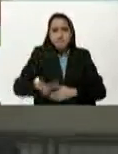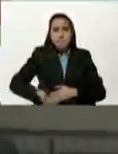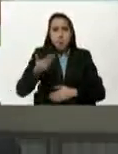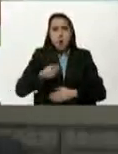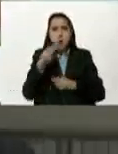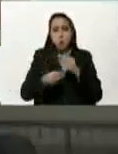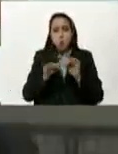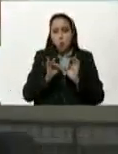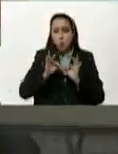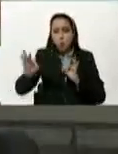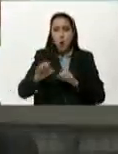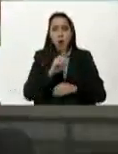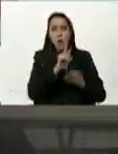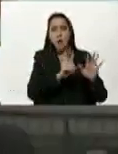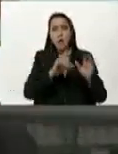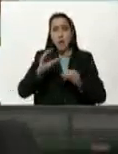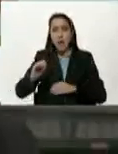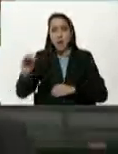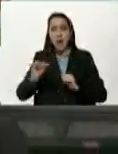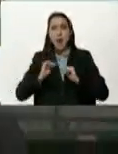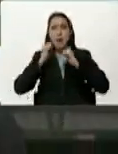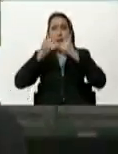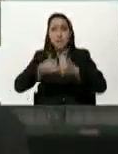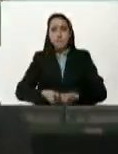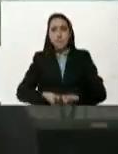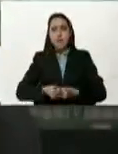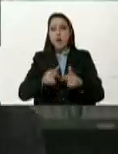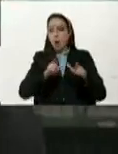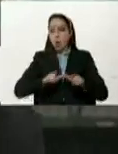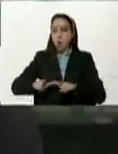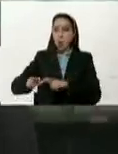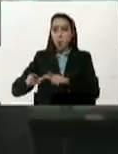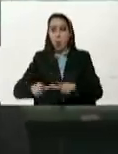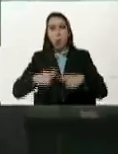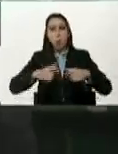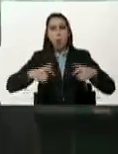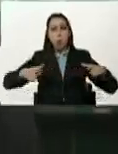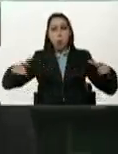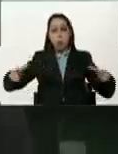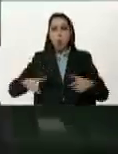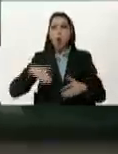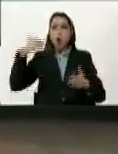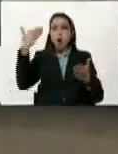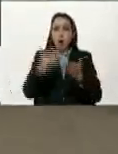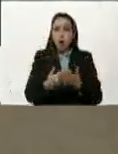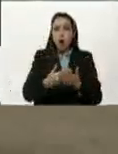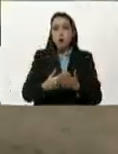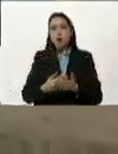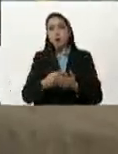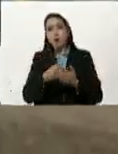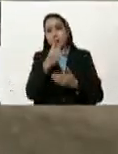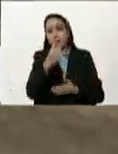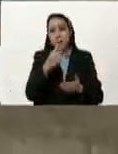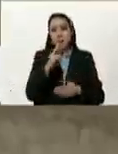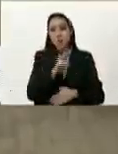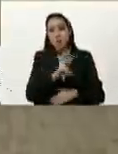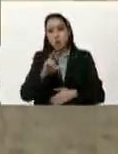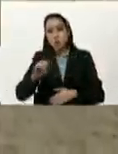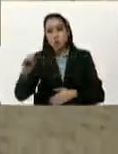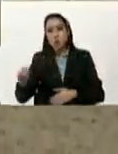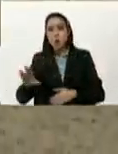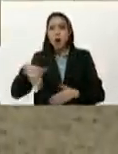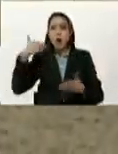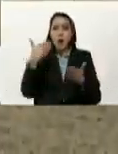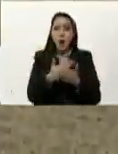hectáreas yendo paulatinamente aumentando las áreas de 600 a 1200 de 1200 2.500 3.000